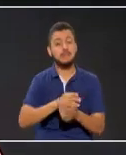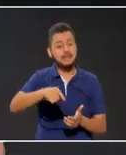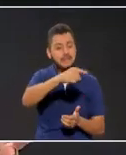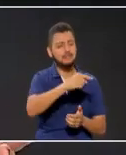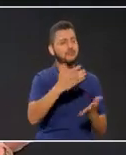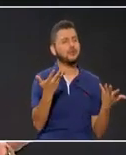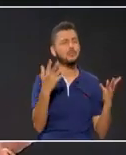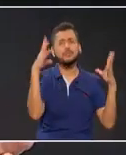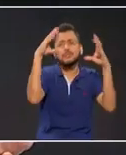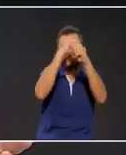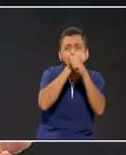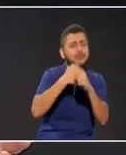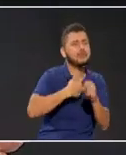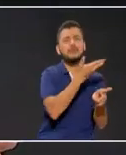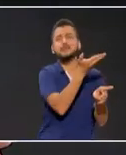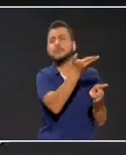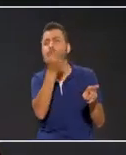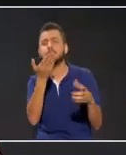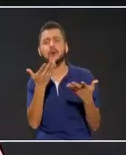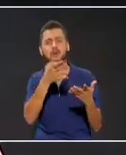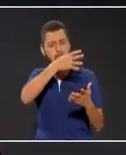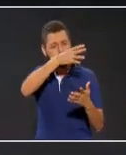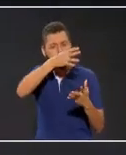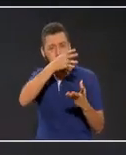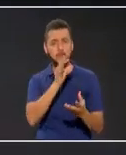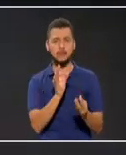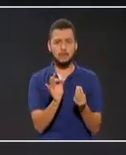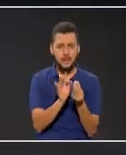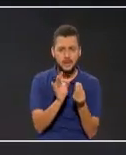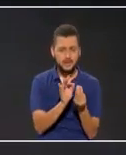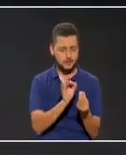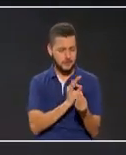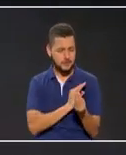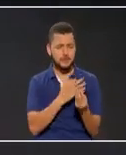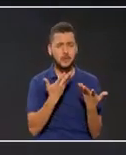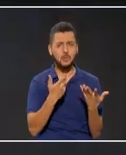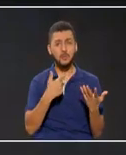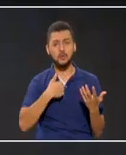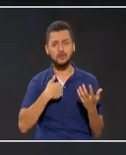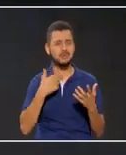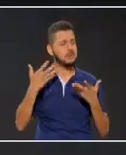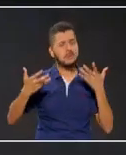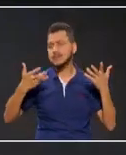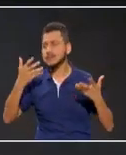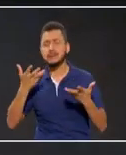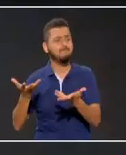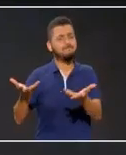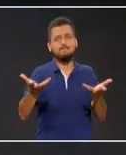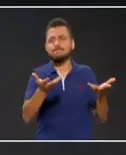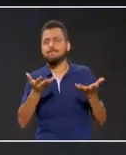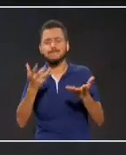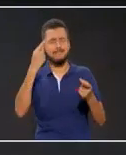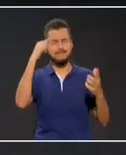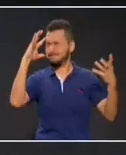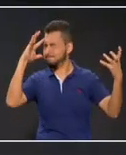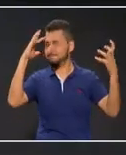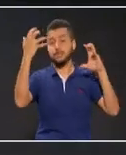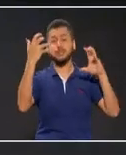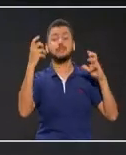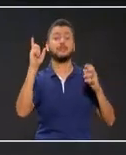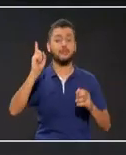drogadicción, enfermedades mentales. Entonces hay que trabajar muchísimo en la prevención. Y aquí hay una invitación especial